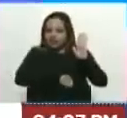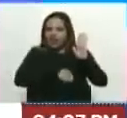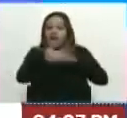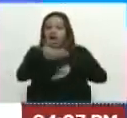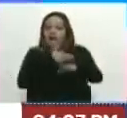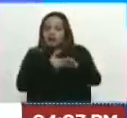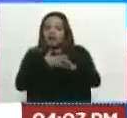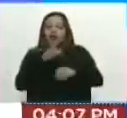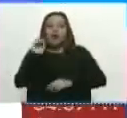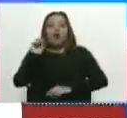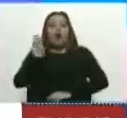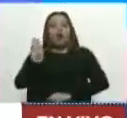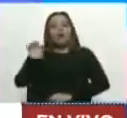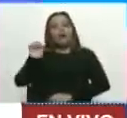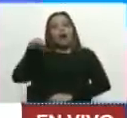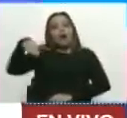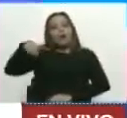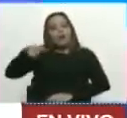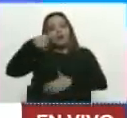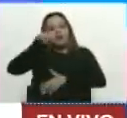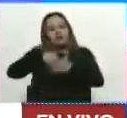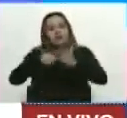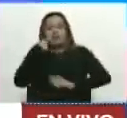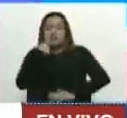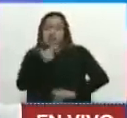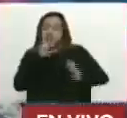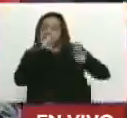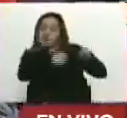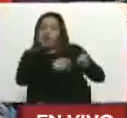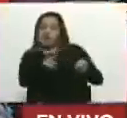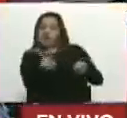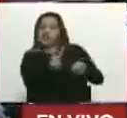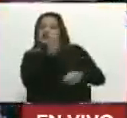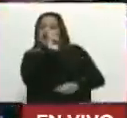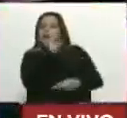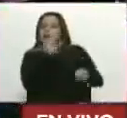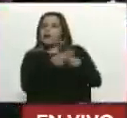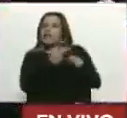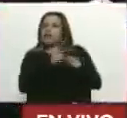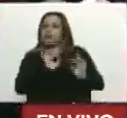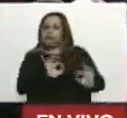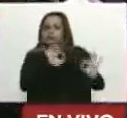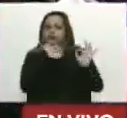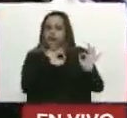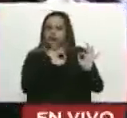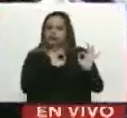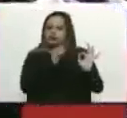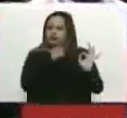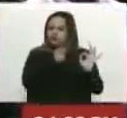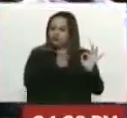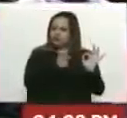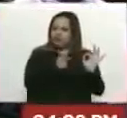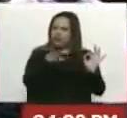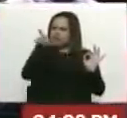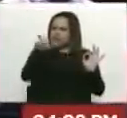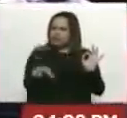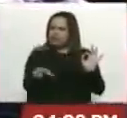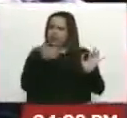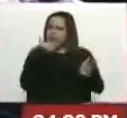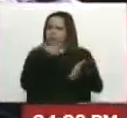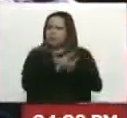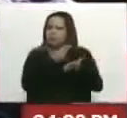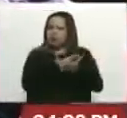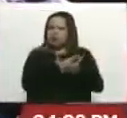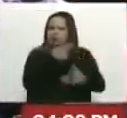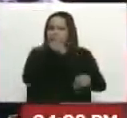Venezuela como una amenaza inusual. Y quien lo plantea es el país que más